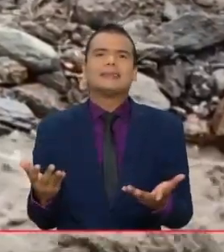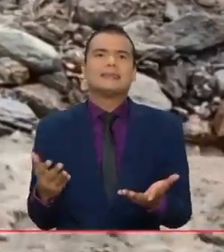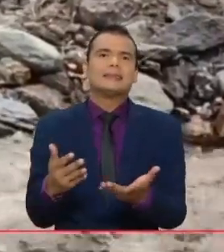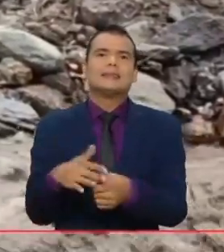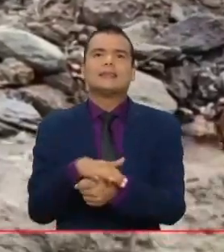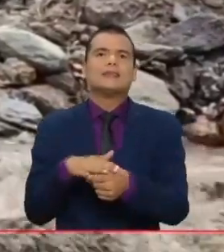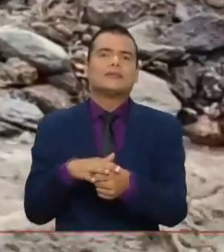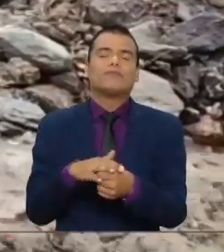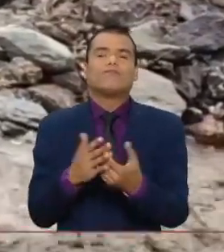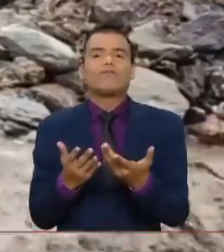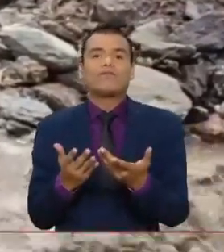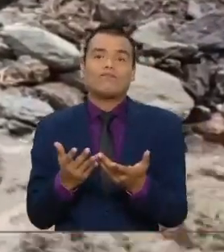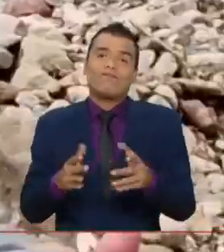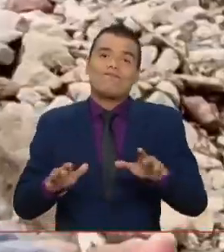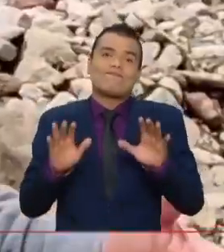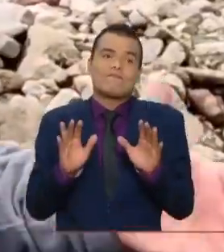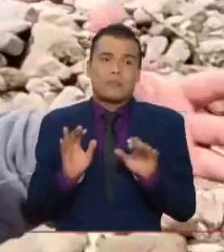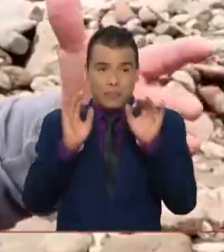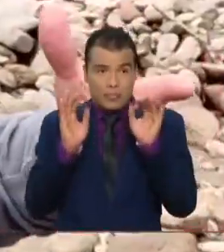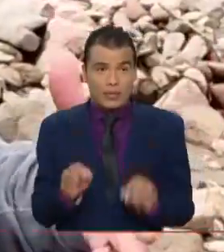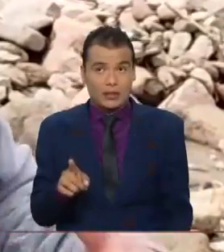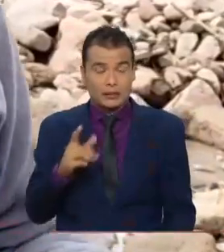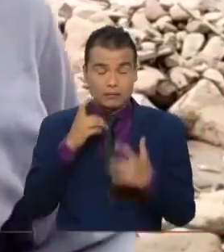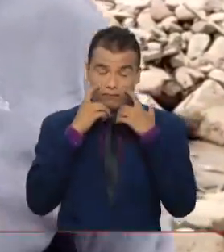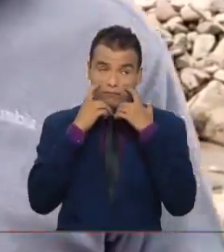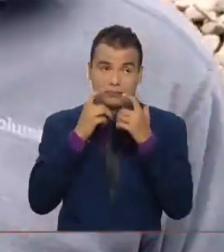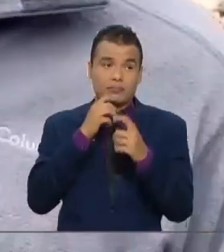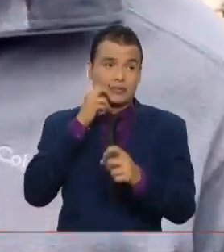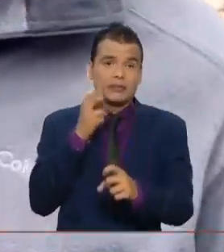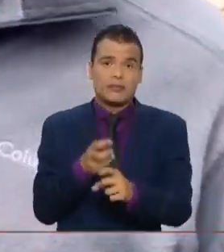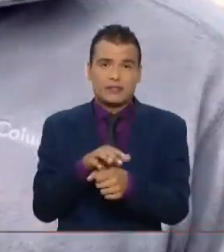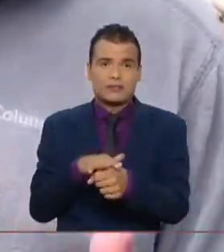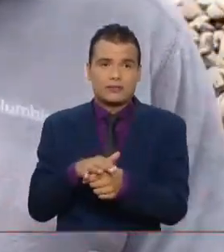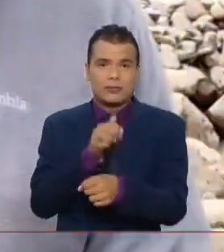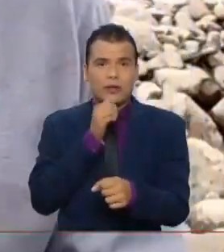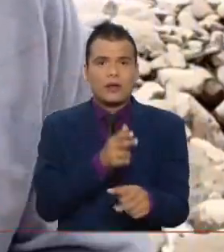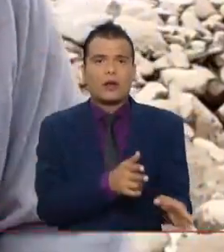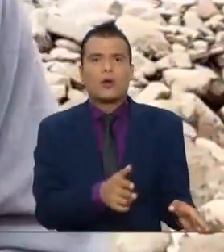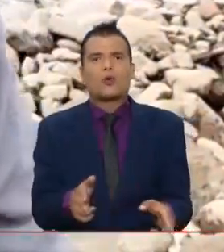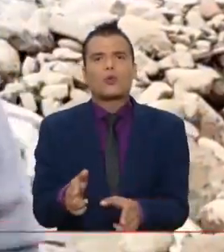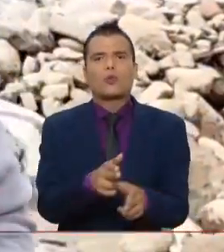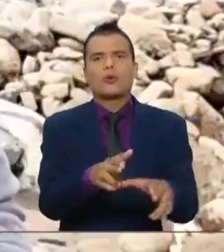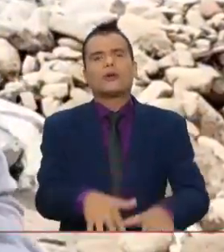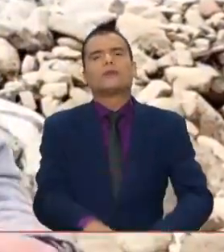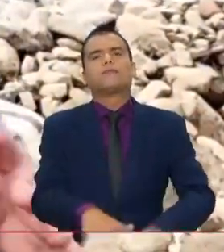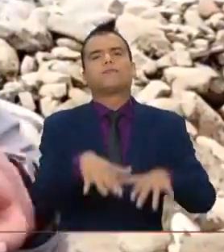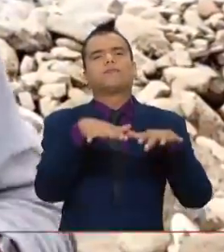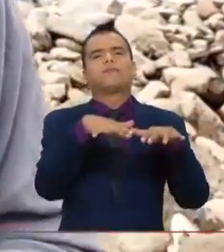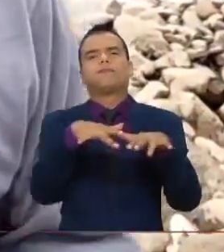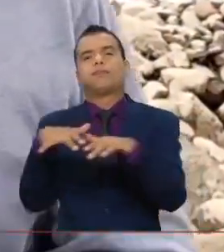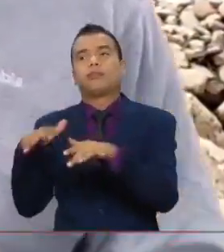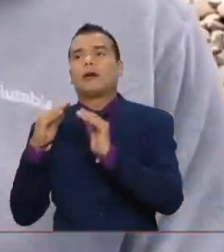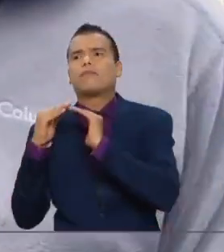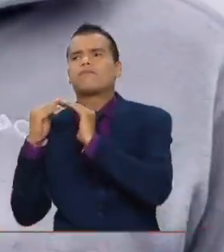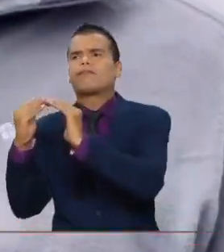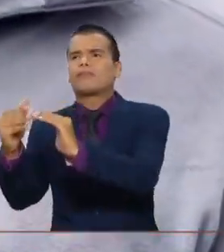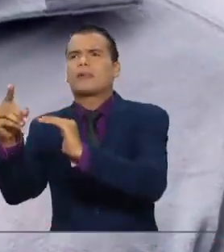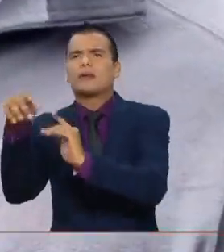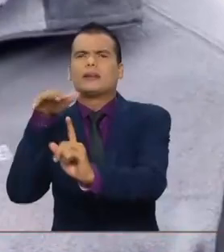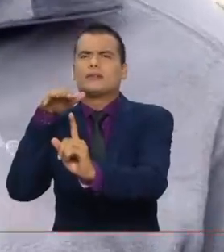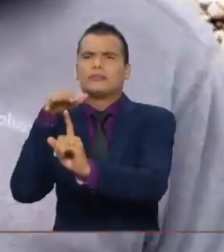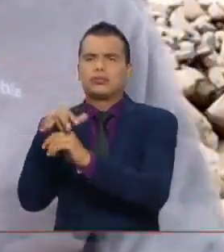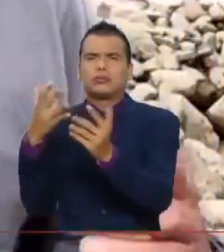en Nariño es muy preocupante. También el desbordamiento del río ha afectado viviendas, afectando la parte